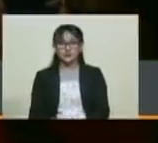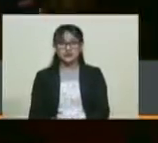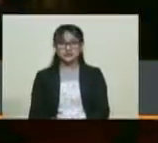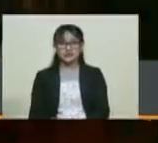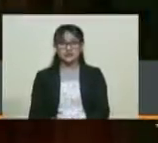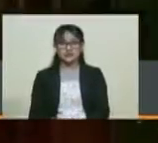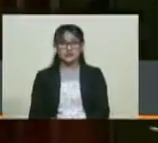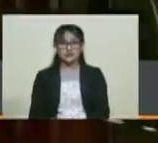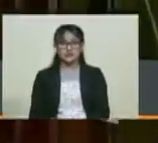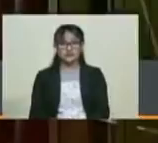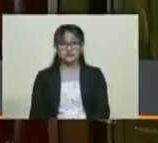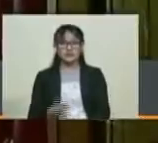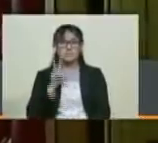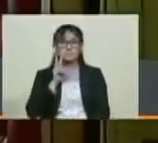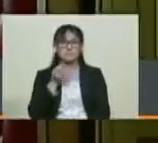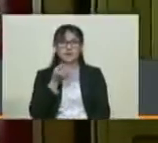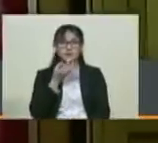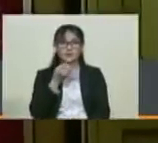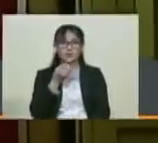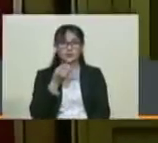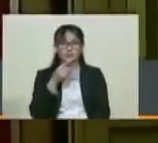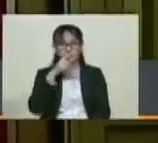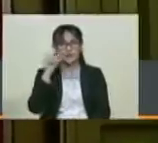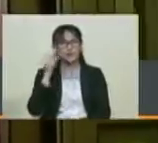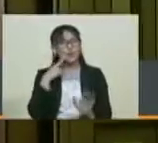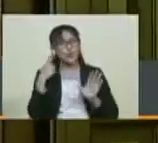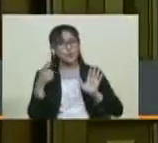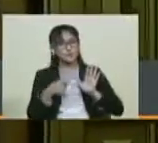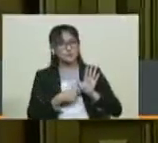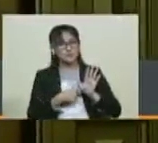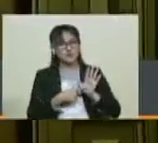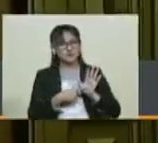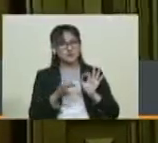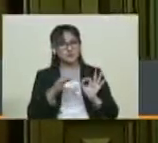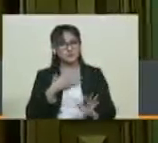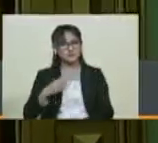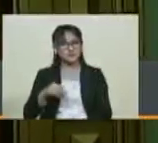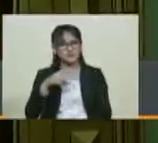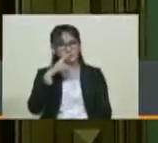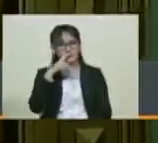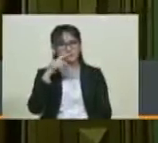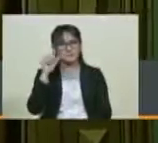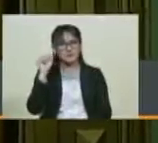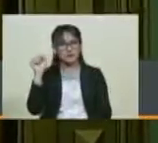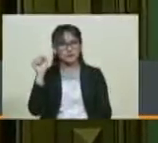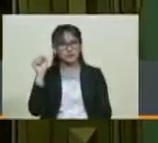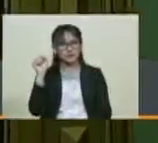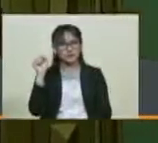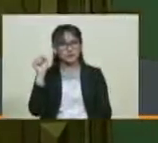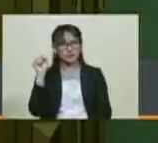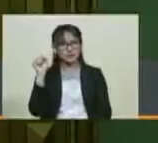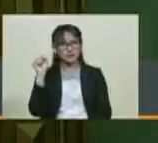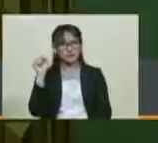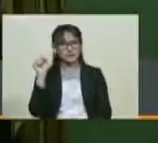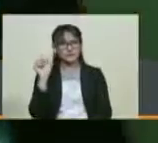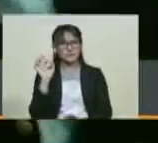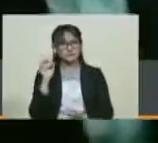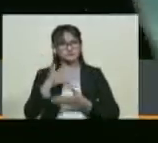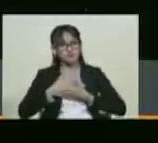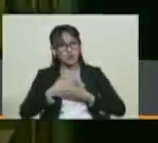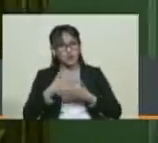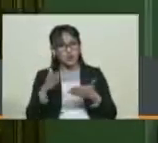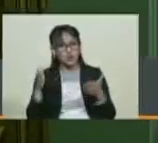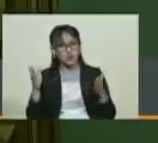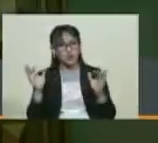Nicolás Maduro Moros. Avanza entonces el cumplimiento de la palabra del presidente Nicolás Maduro Moros de que están abiertas las puertas